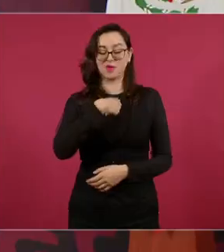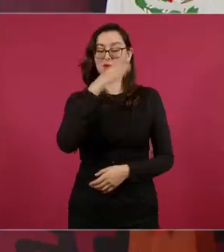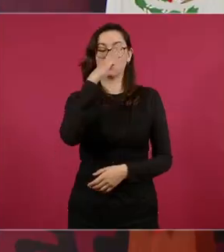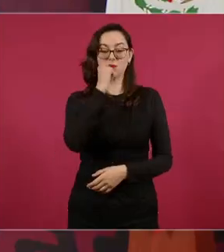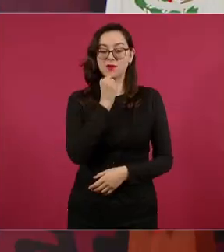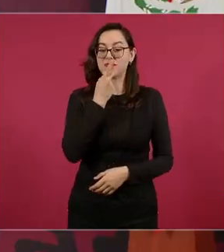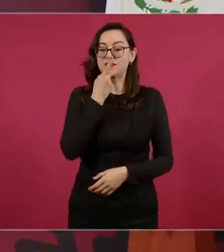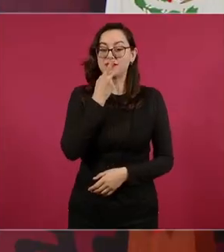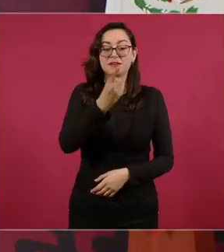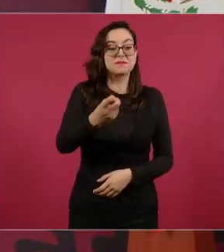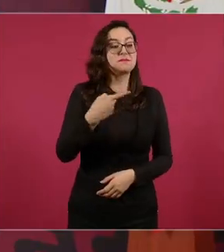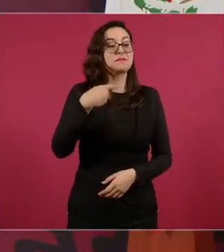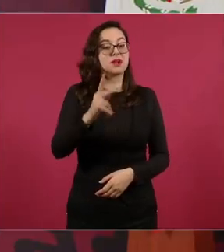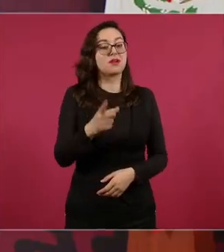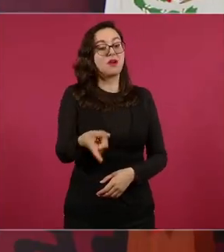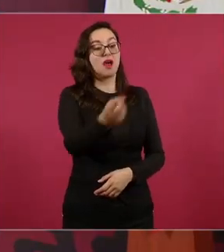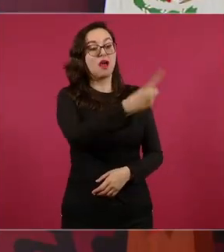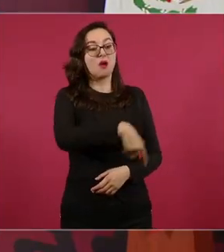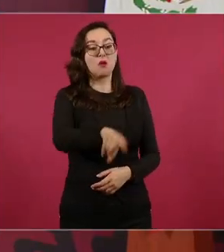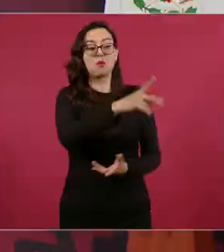pero ¿qué proponen?